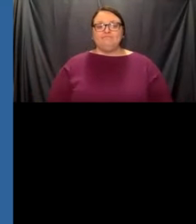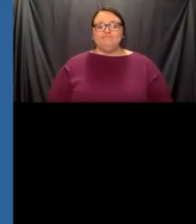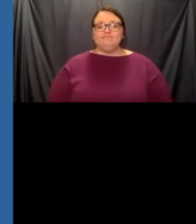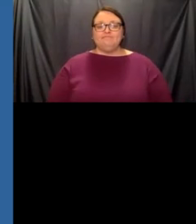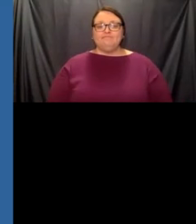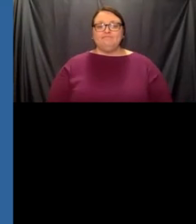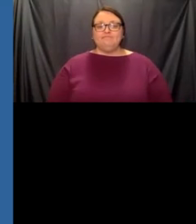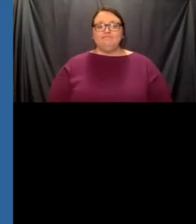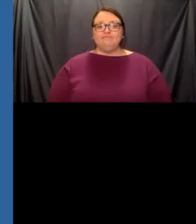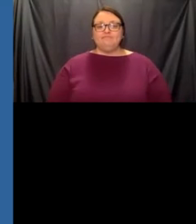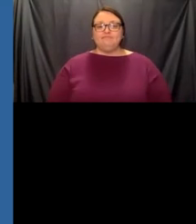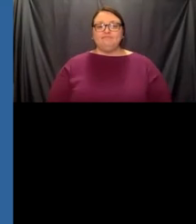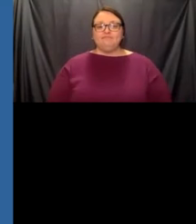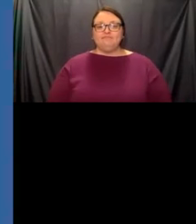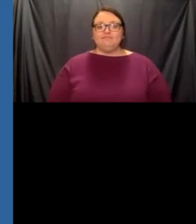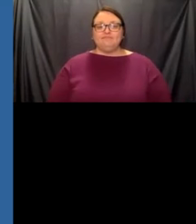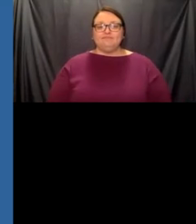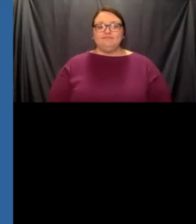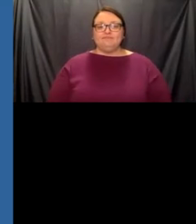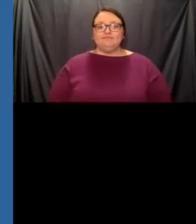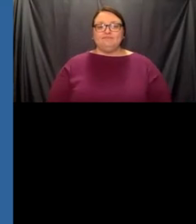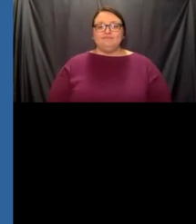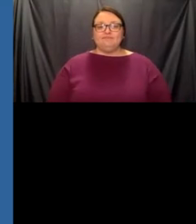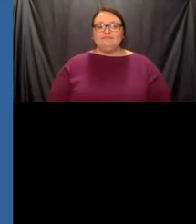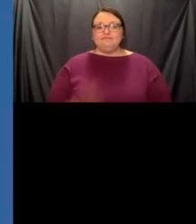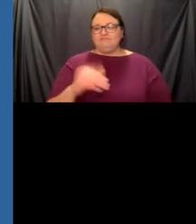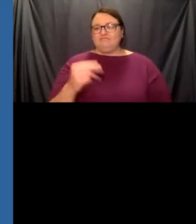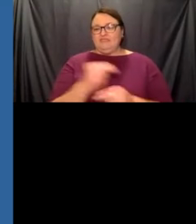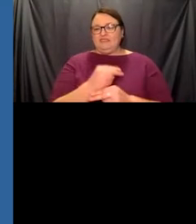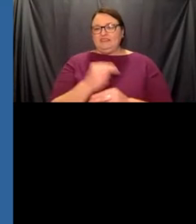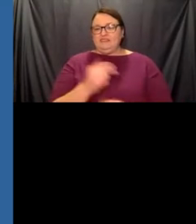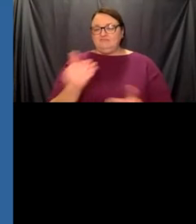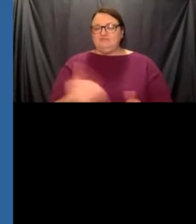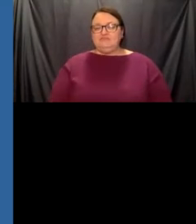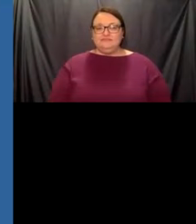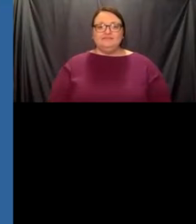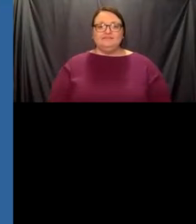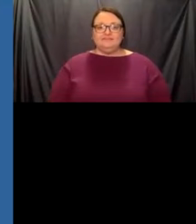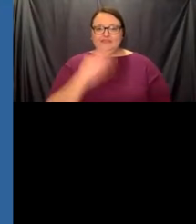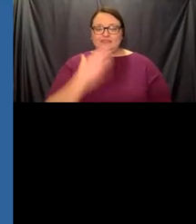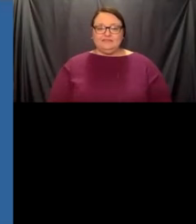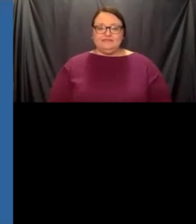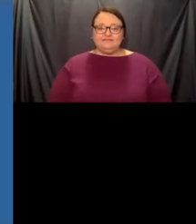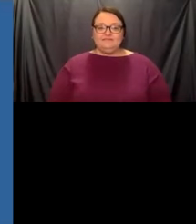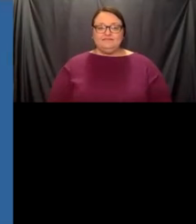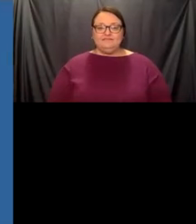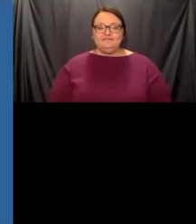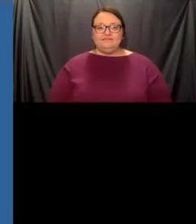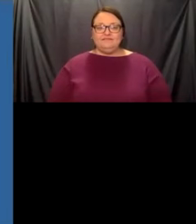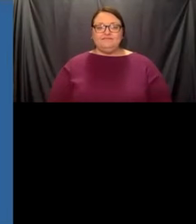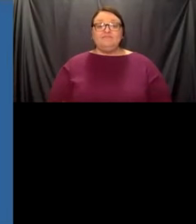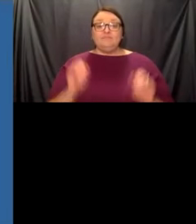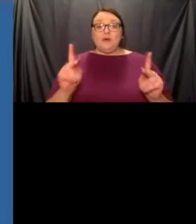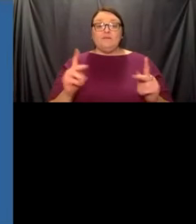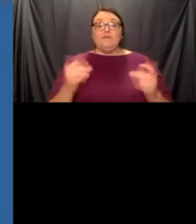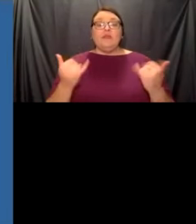Como indicaron los puntos en la diapositiva anterior, la mayoría de los fondos se invirtieron en el